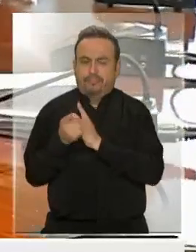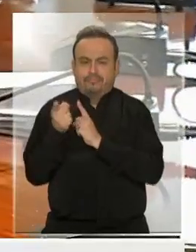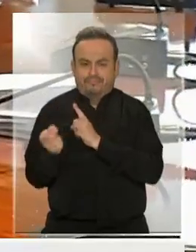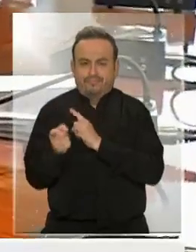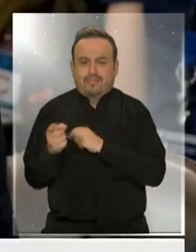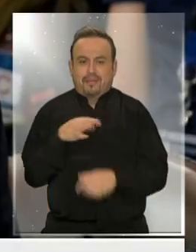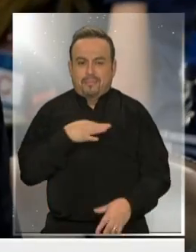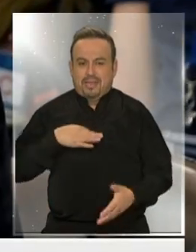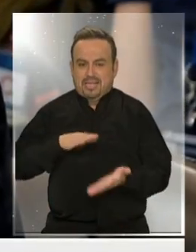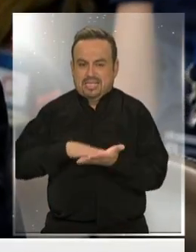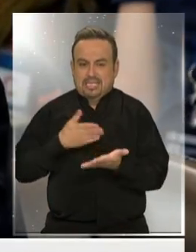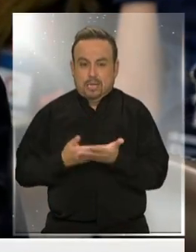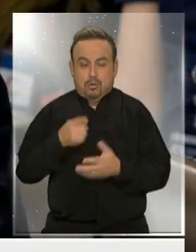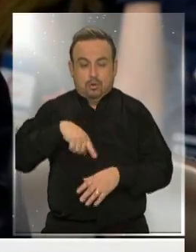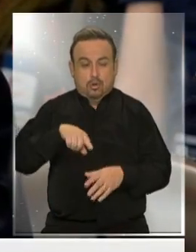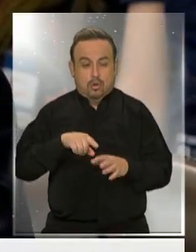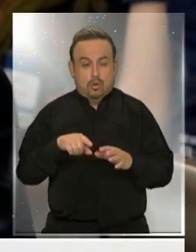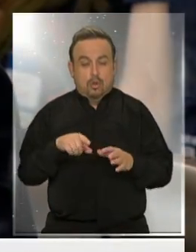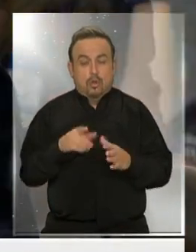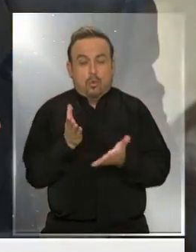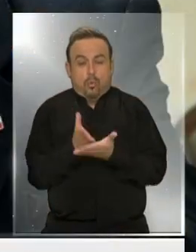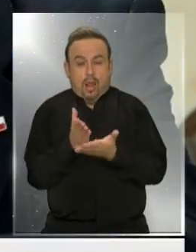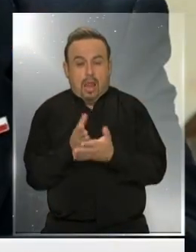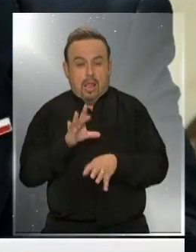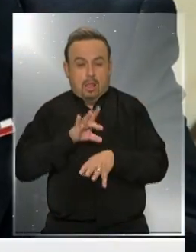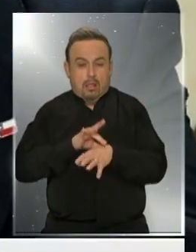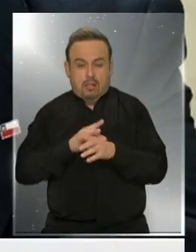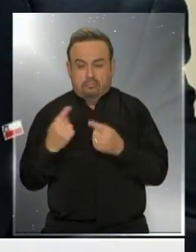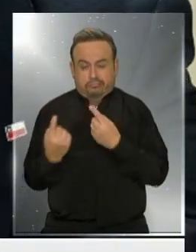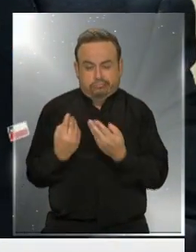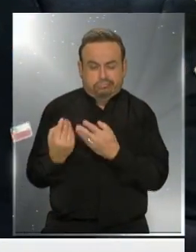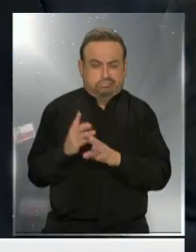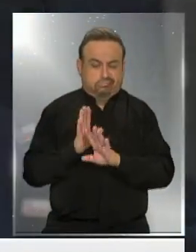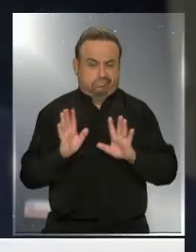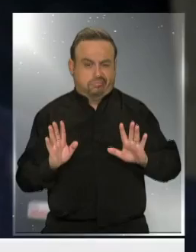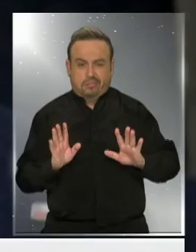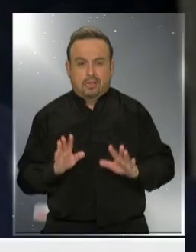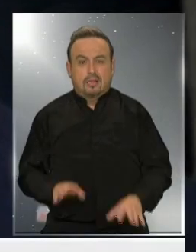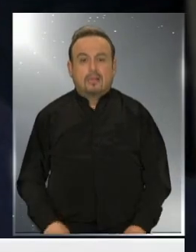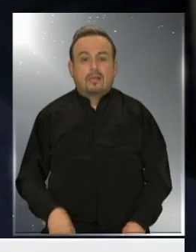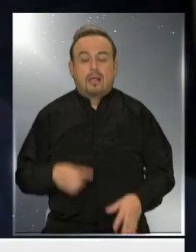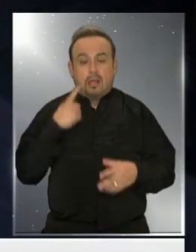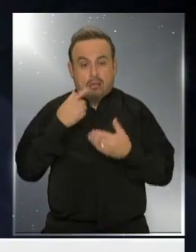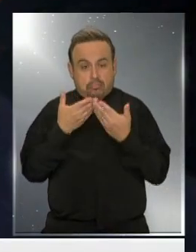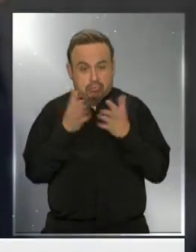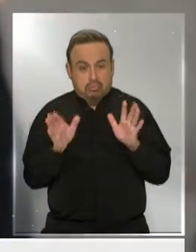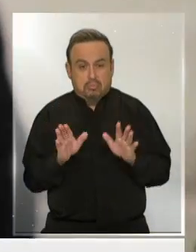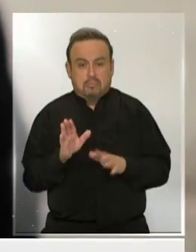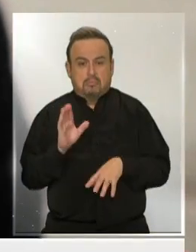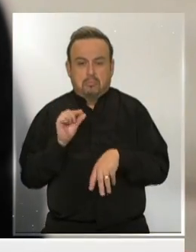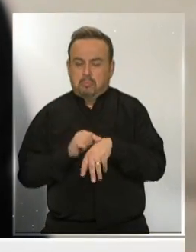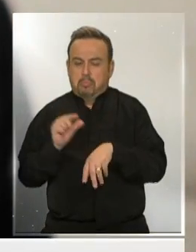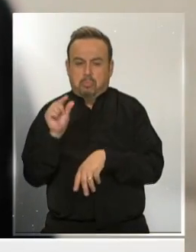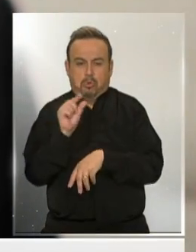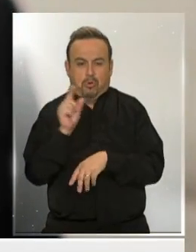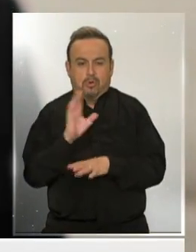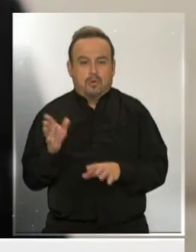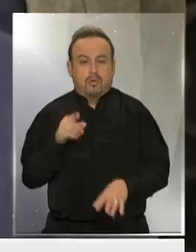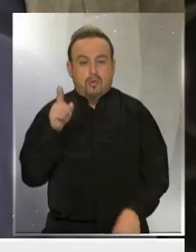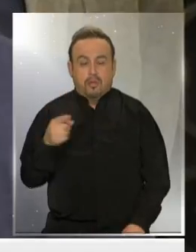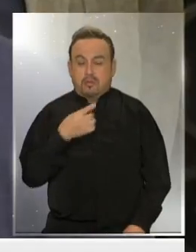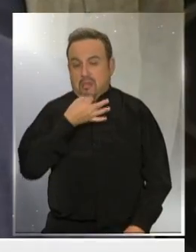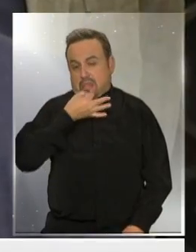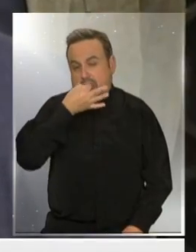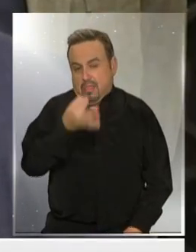Mañalich. El gremio médico empezó con el pie izquierdo su relación con él y aunque hubo bandera blanca, duró poco y el tono del